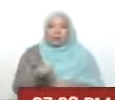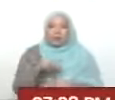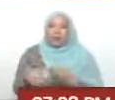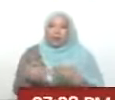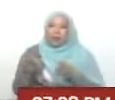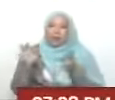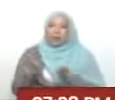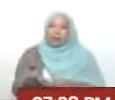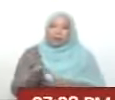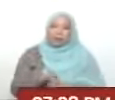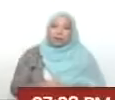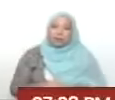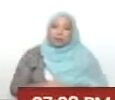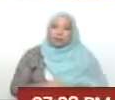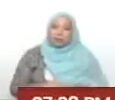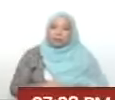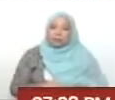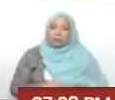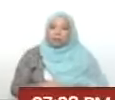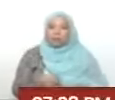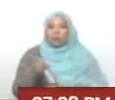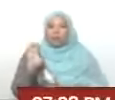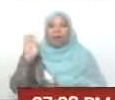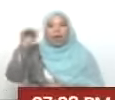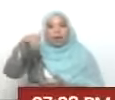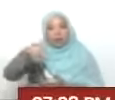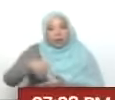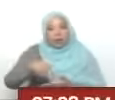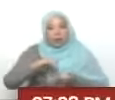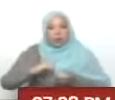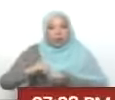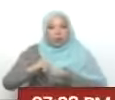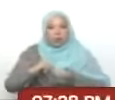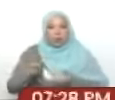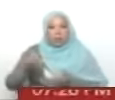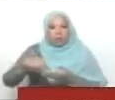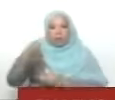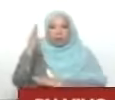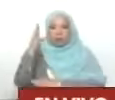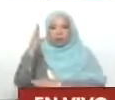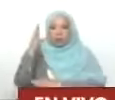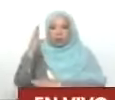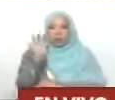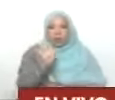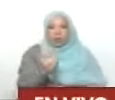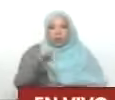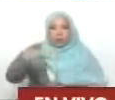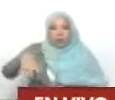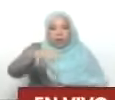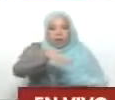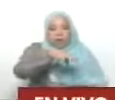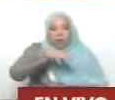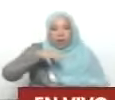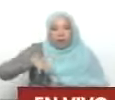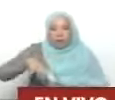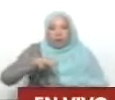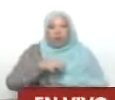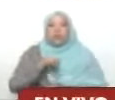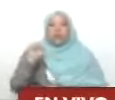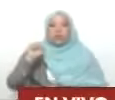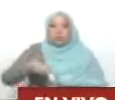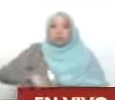cuatro, Miranda, Aragua, Trujillo y Lara, si no me equivoco. Cuatro. Me pudiese usted corregir si...